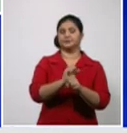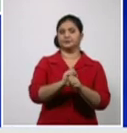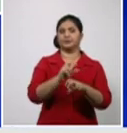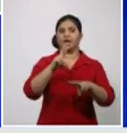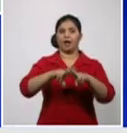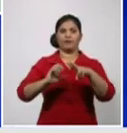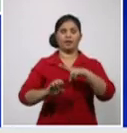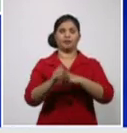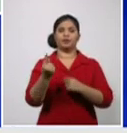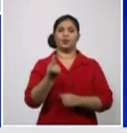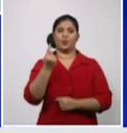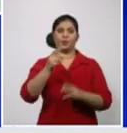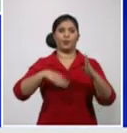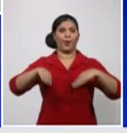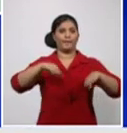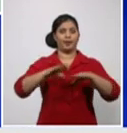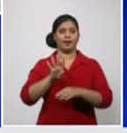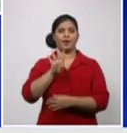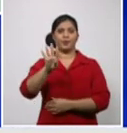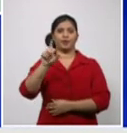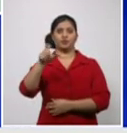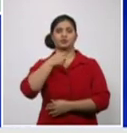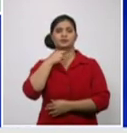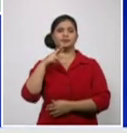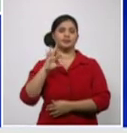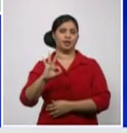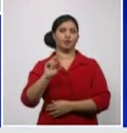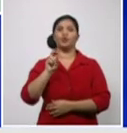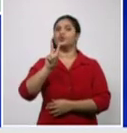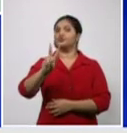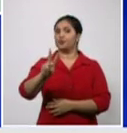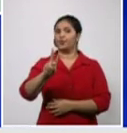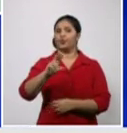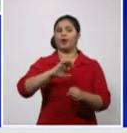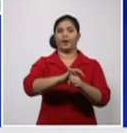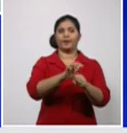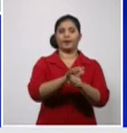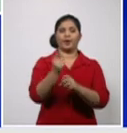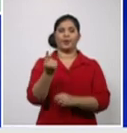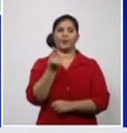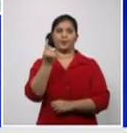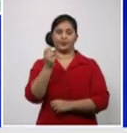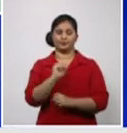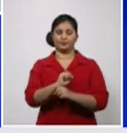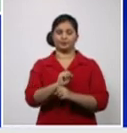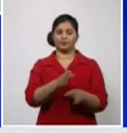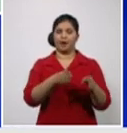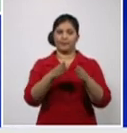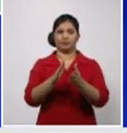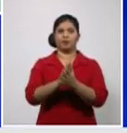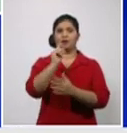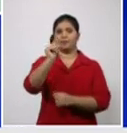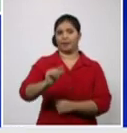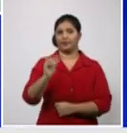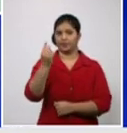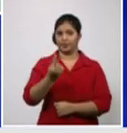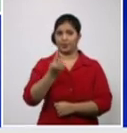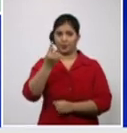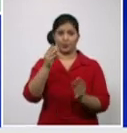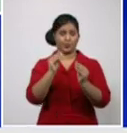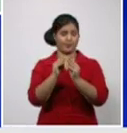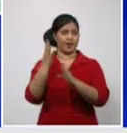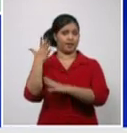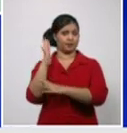Playa 4, Cerro 2 y Arroyo Naranjo 1, Mayabeque, el paciente importado diagnosticado ayer,